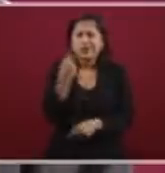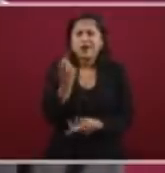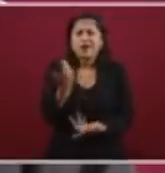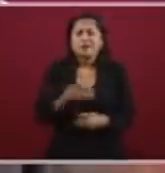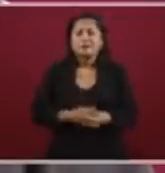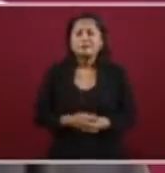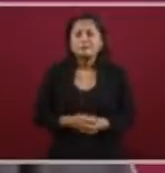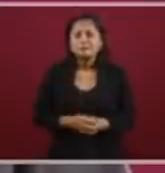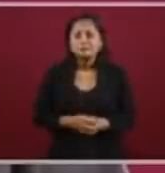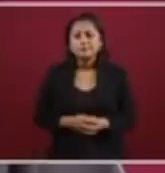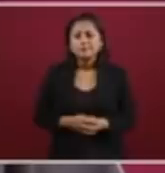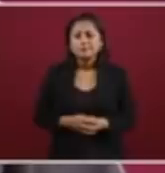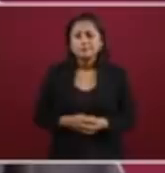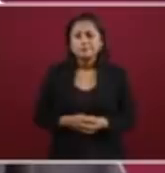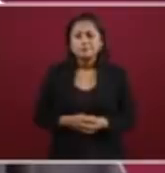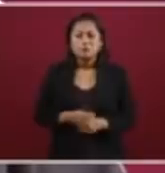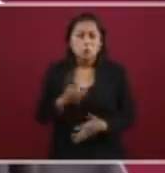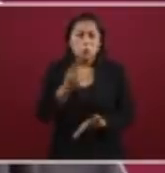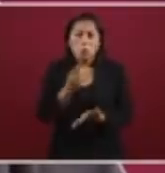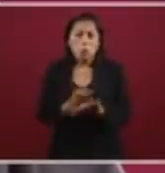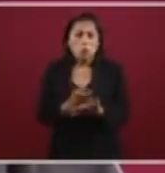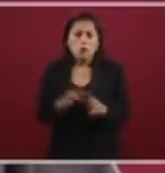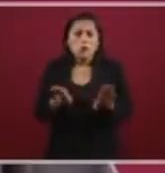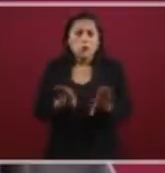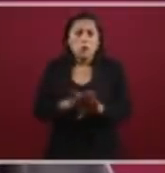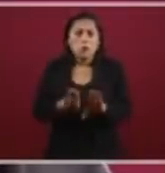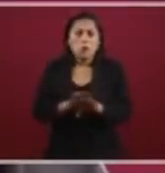nada más es cosa de portarnos bien